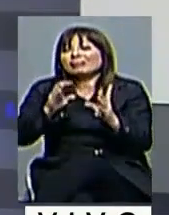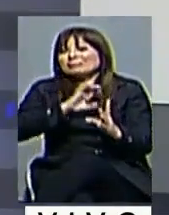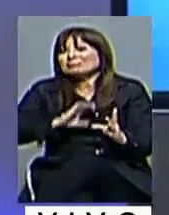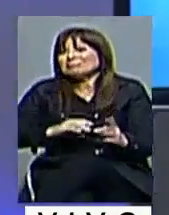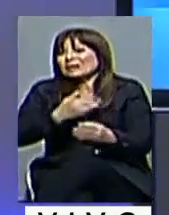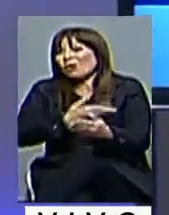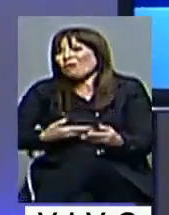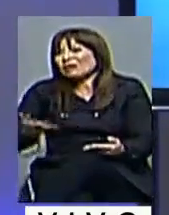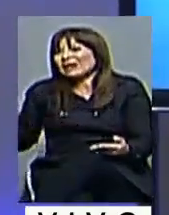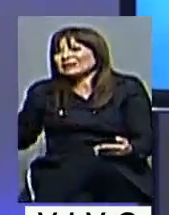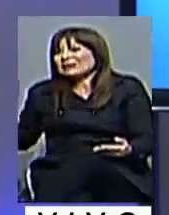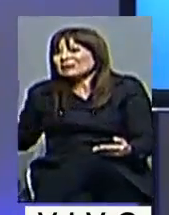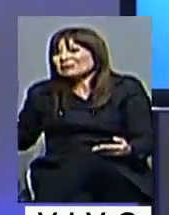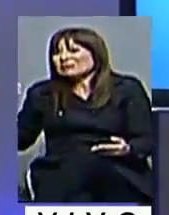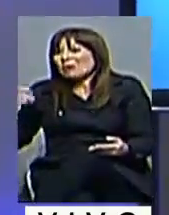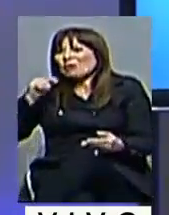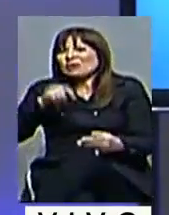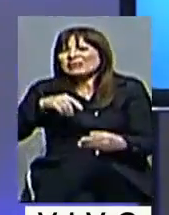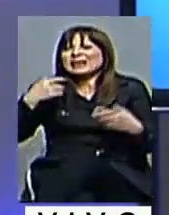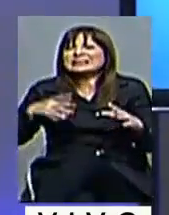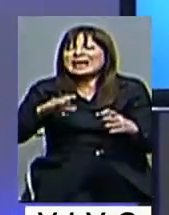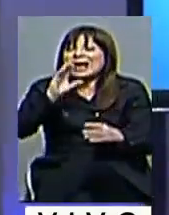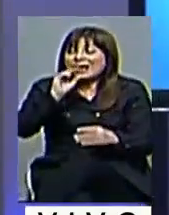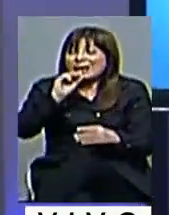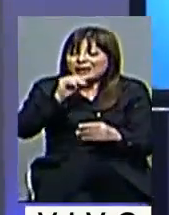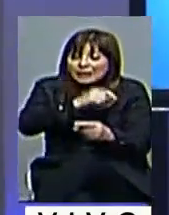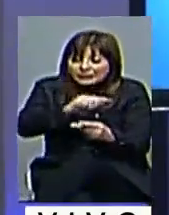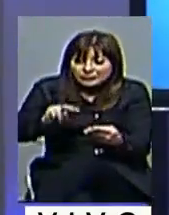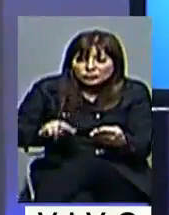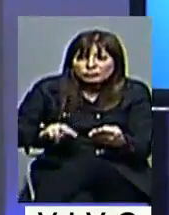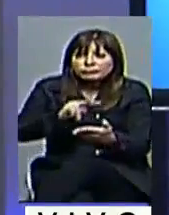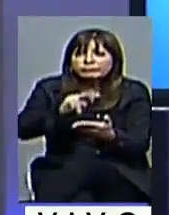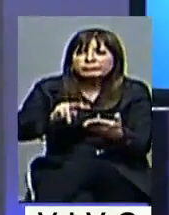el Ministerio de Defensa. Hoy día estaba leyendo en Twitter que Claudio Rego ya se está